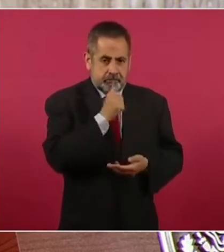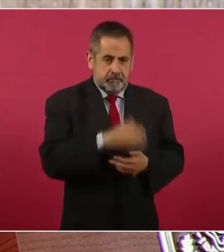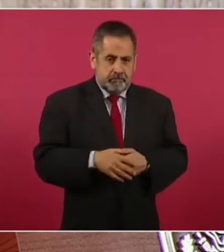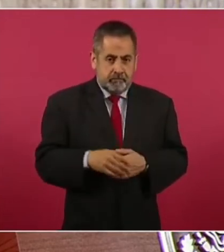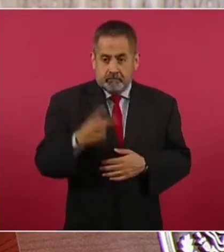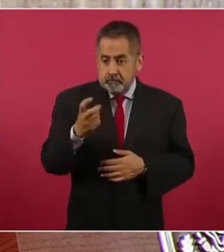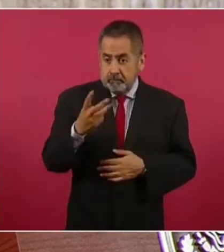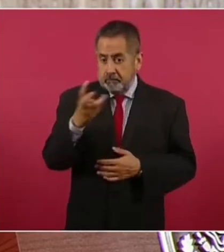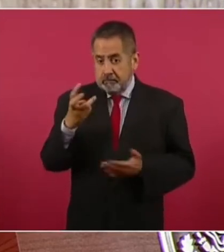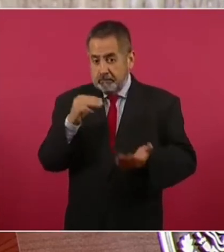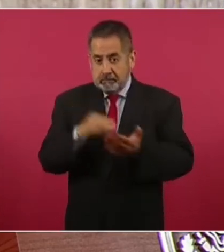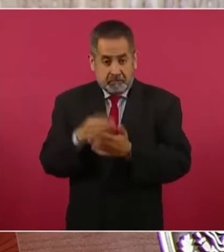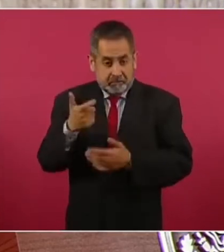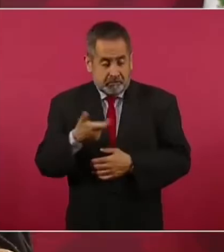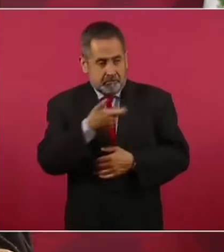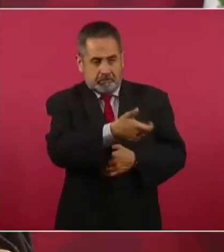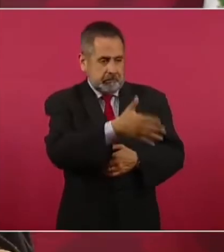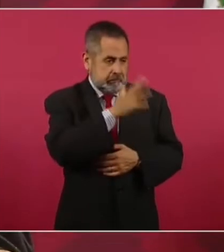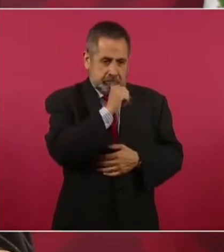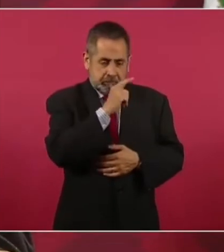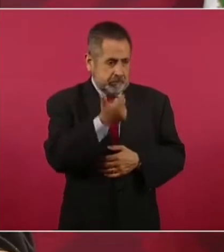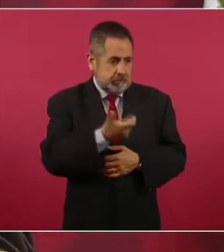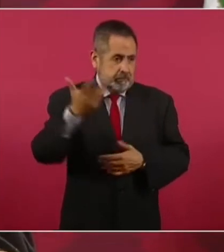200, 300 mil pesos.